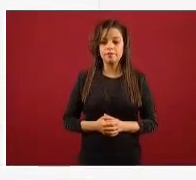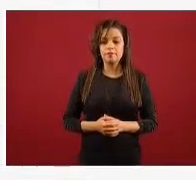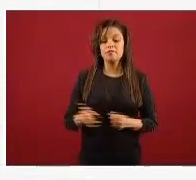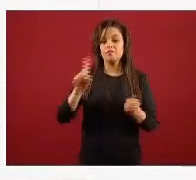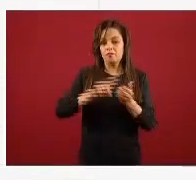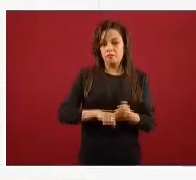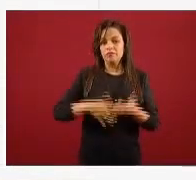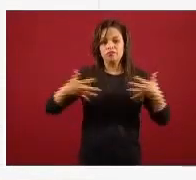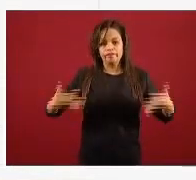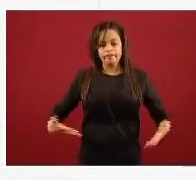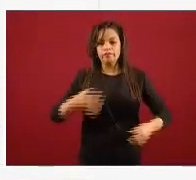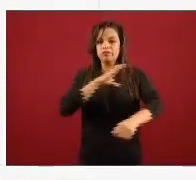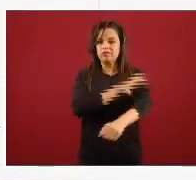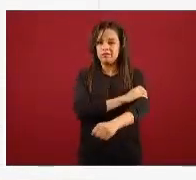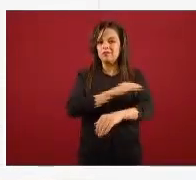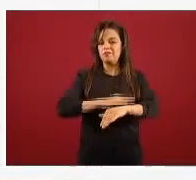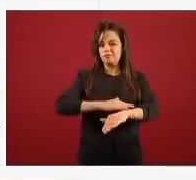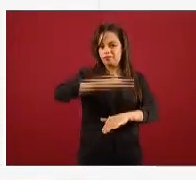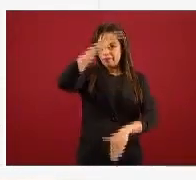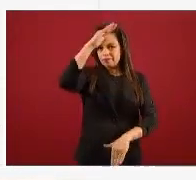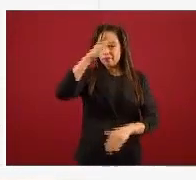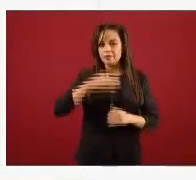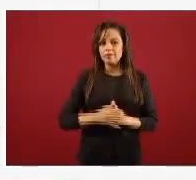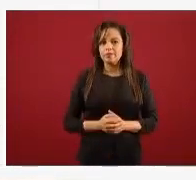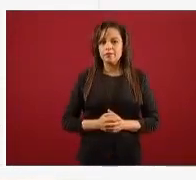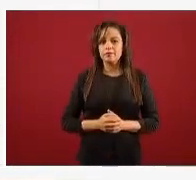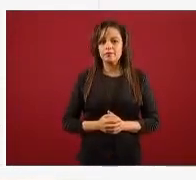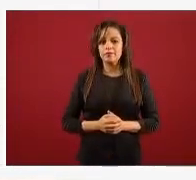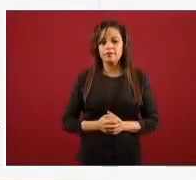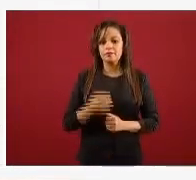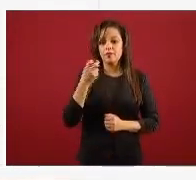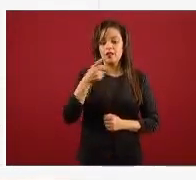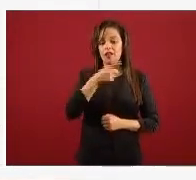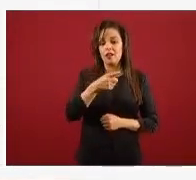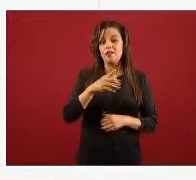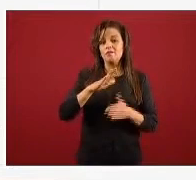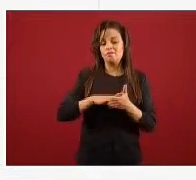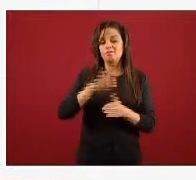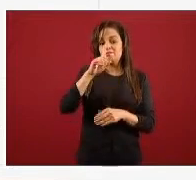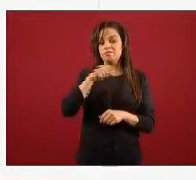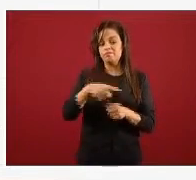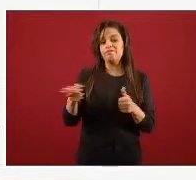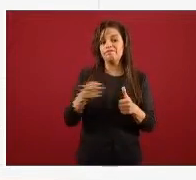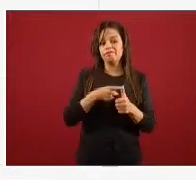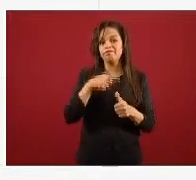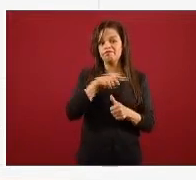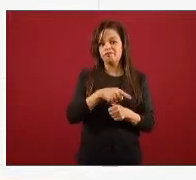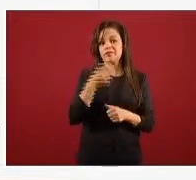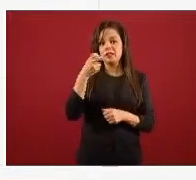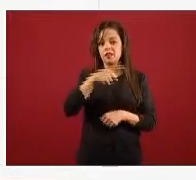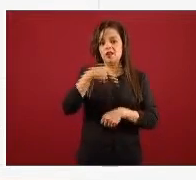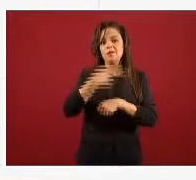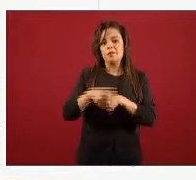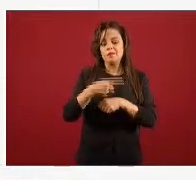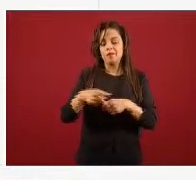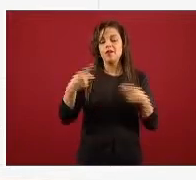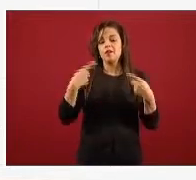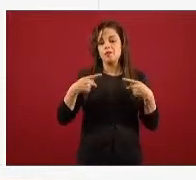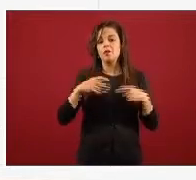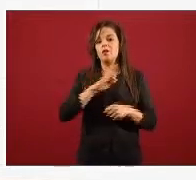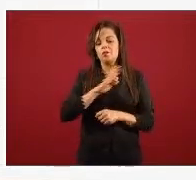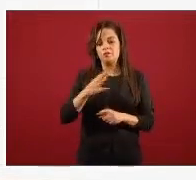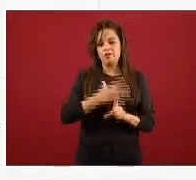y la hipertensión siguen siendo las principales comorbilidades y por lo tanto factores de riesgo que han afectado a las